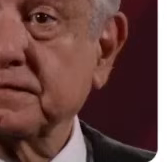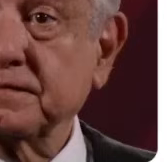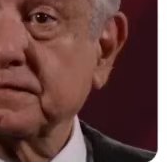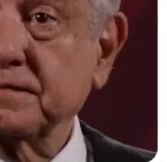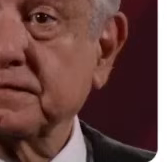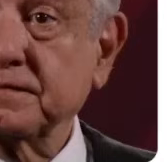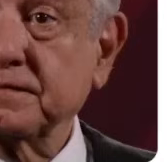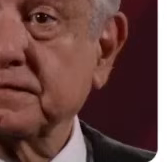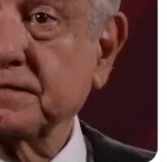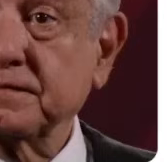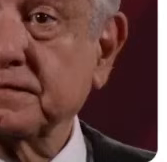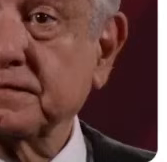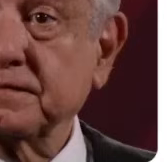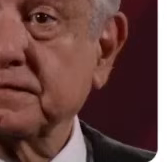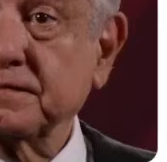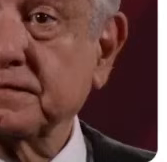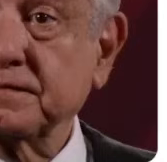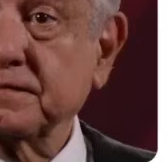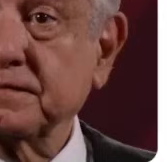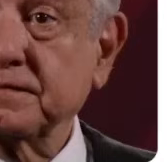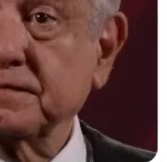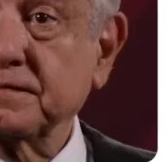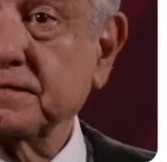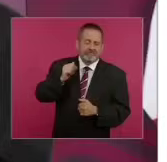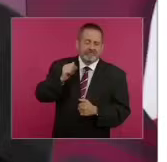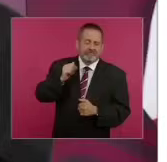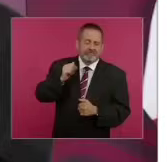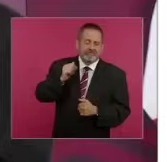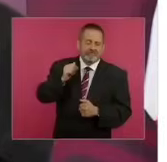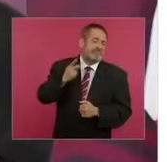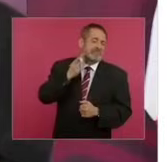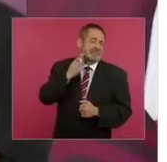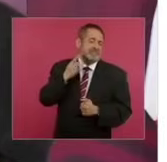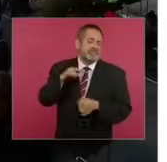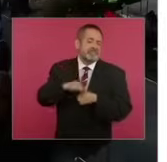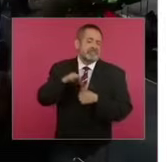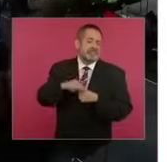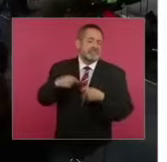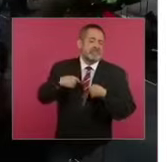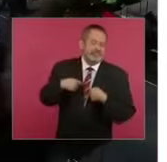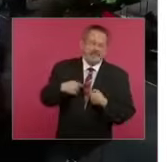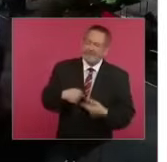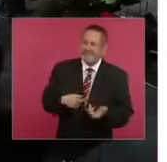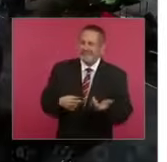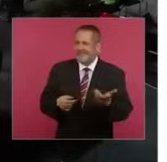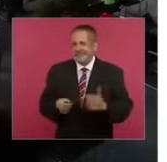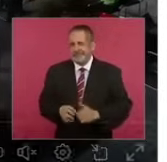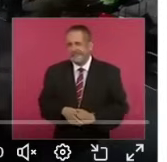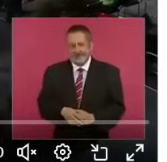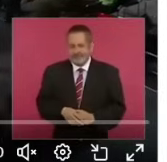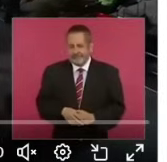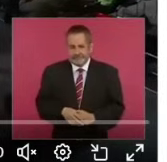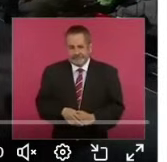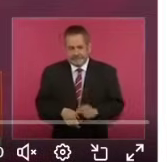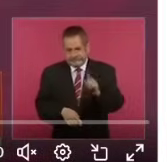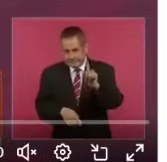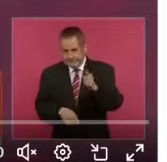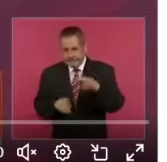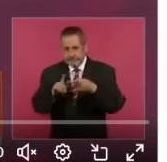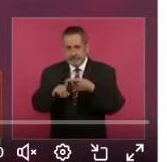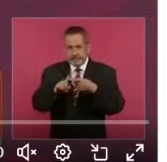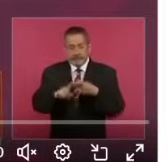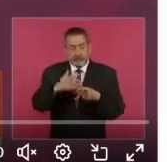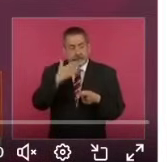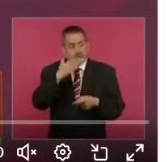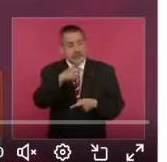¿A qué está jugando el Poder Judicial? ¿Será que Norma Piña va a salir pronto a aclarar todo esto que pues